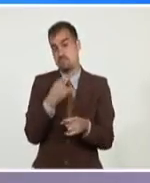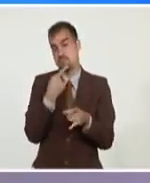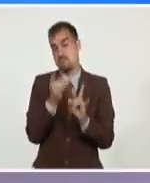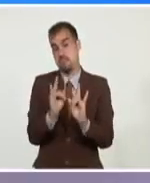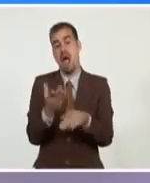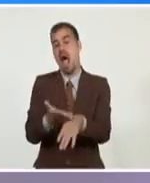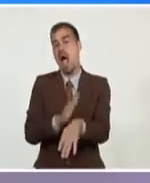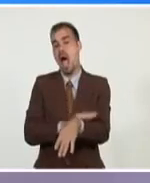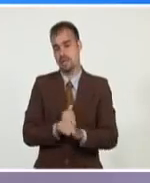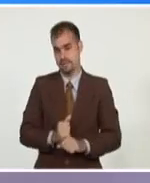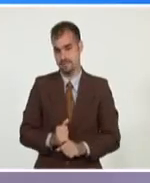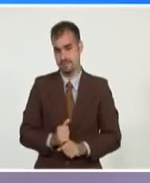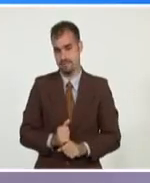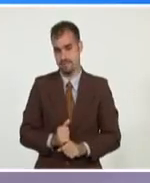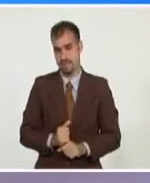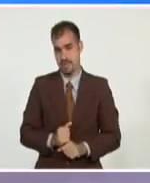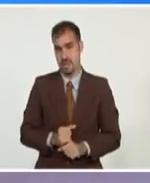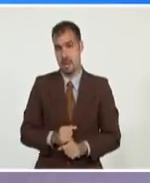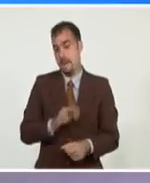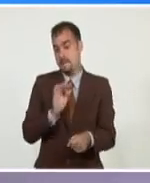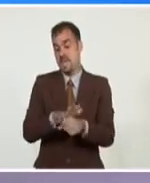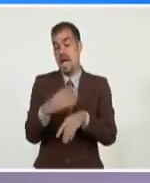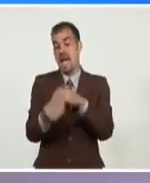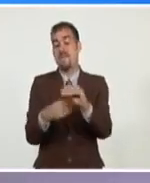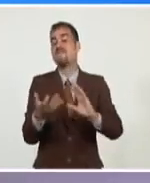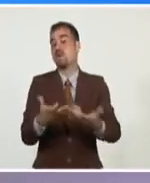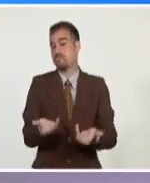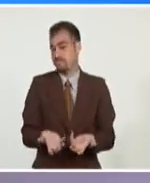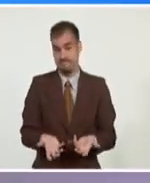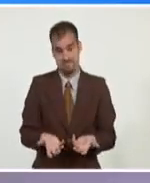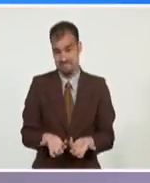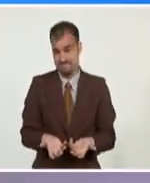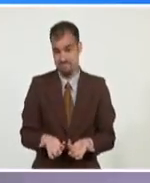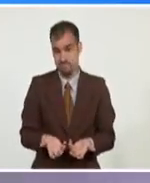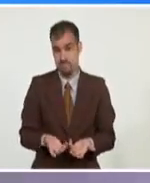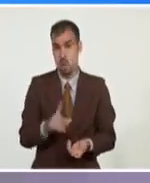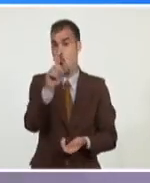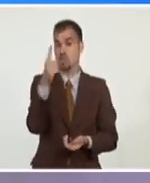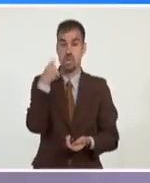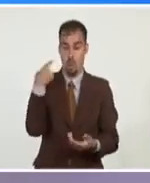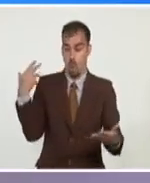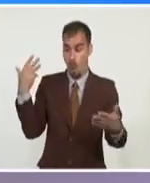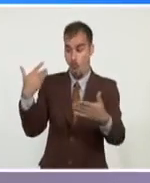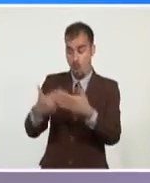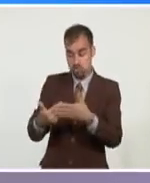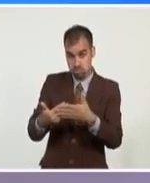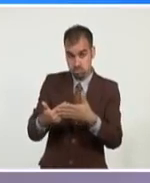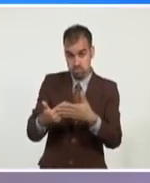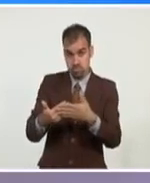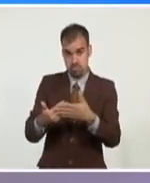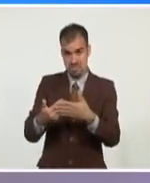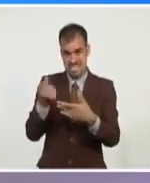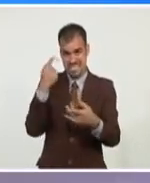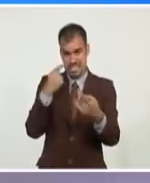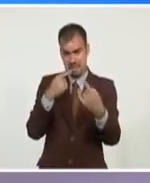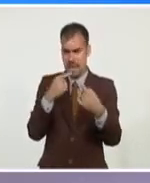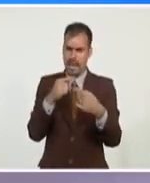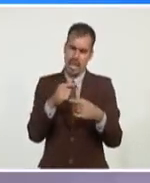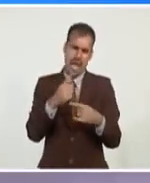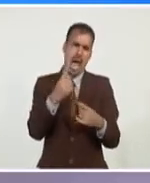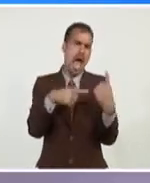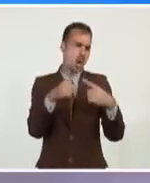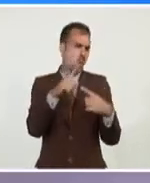recibir la seña para que cambiara la táctica. Han pasado 11 años. 11 años después, muy poco realmente, yo creo que lo recuerden.